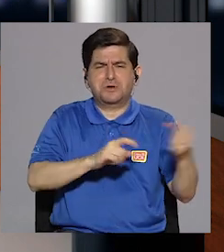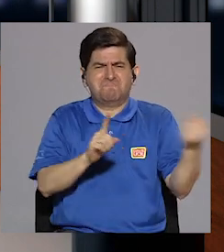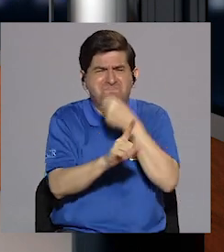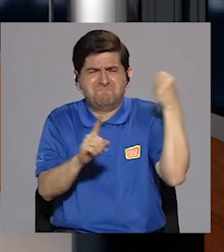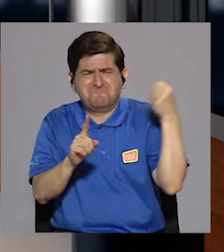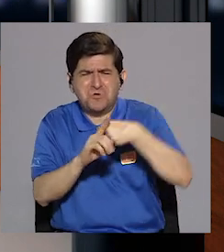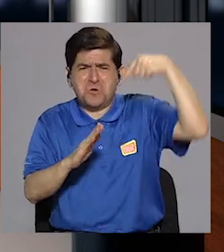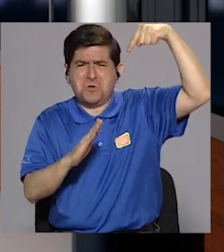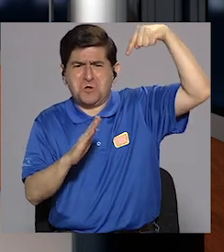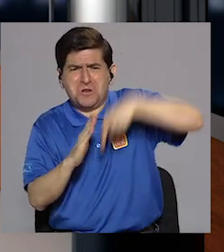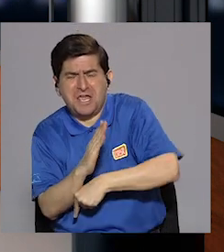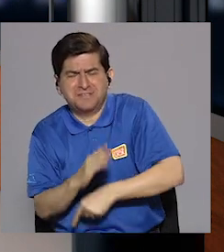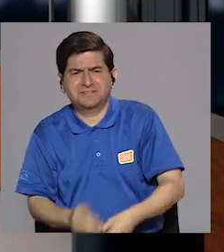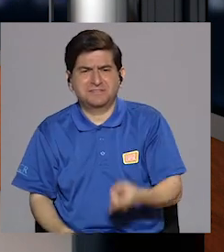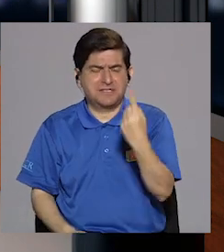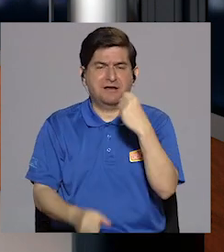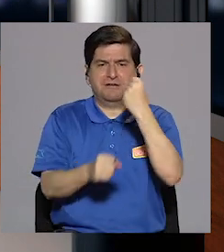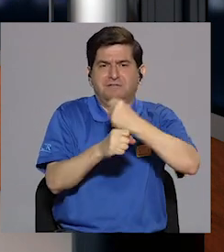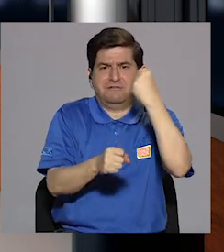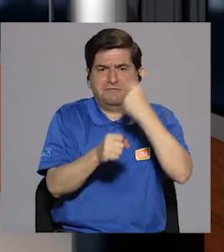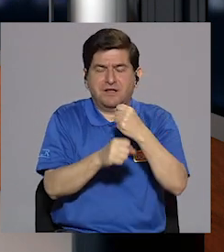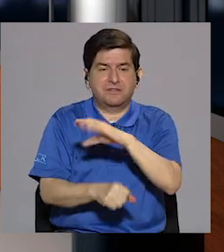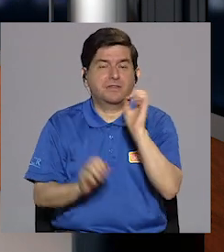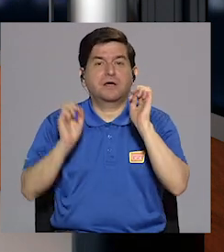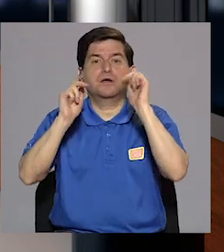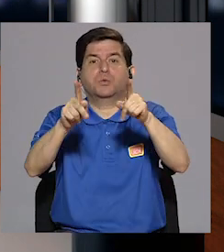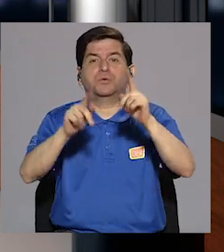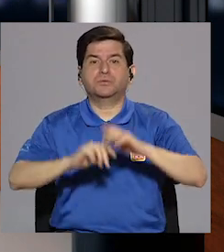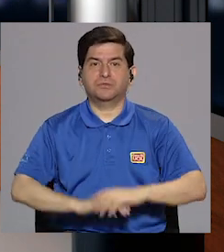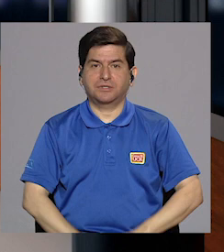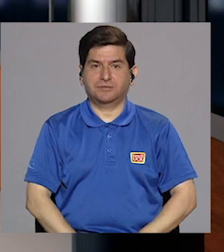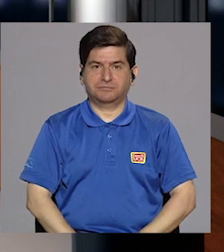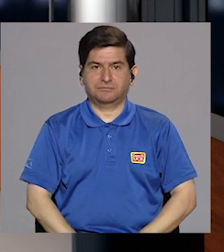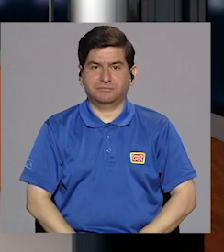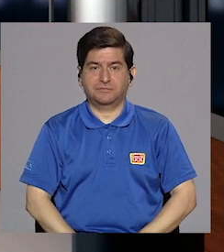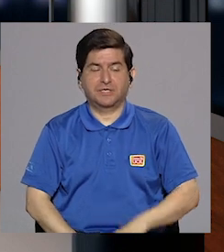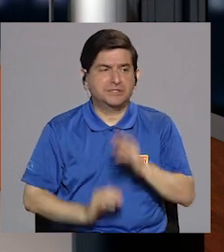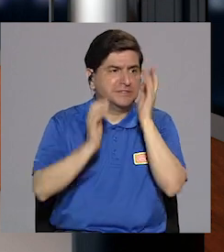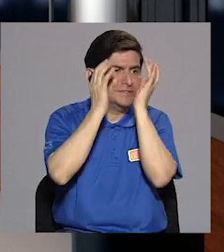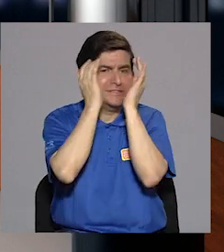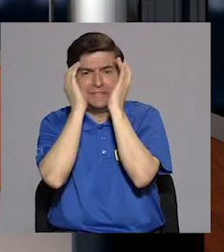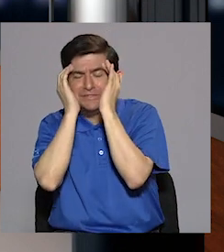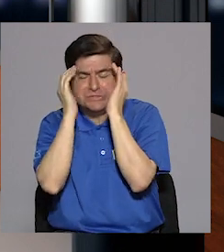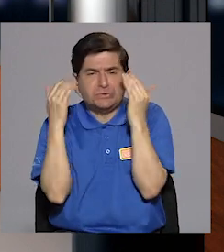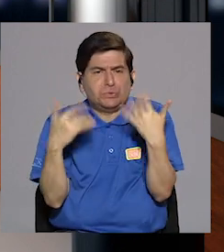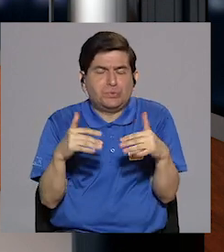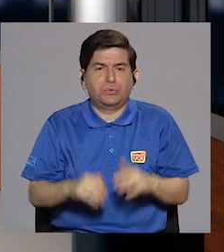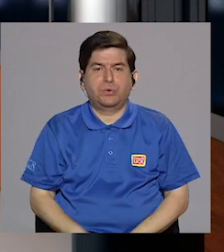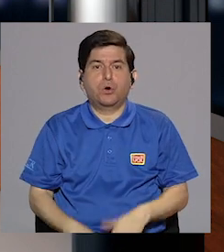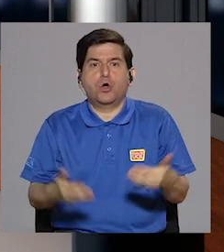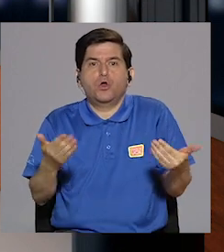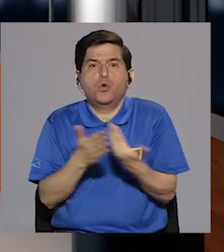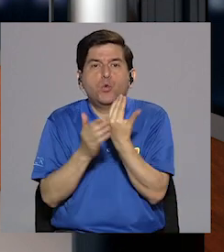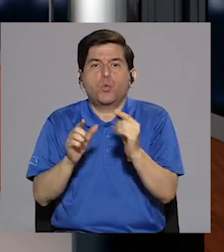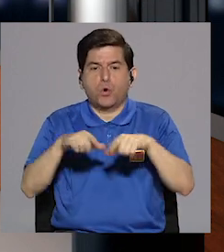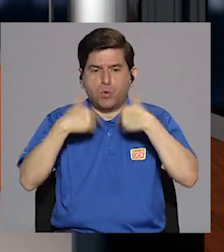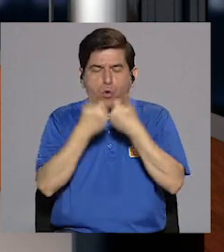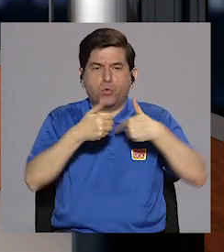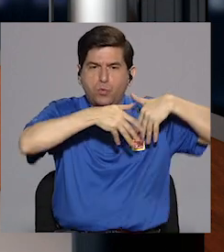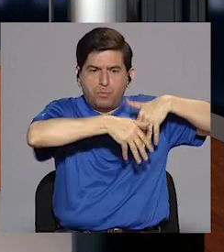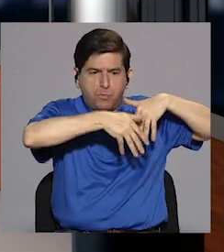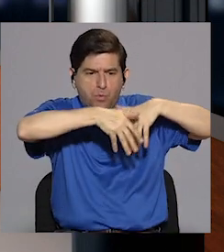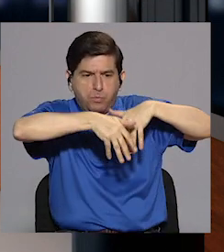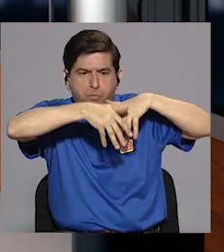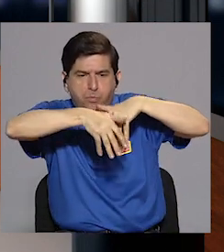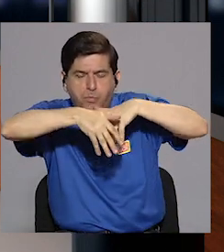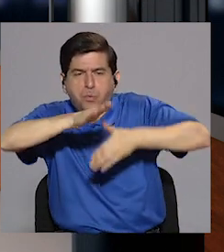extrema, la falta de empleo y de oportunidades. La desesperación es tanta que una nueva caravana de migrantes ha iniciado